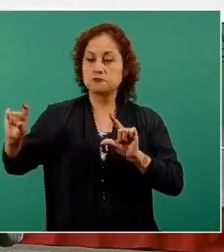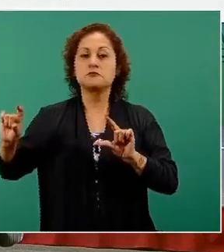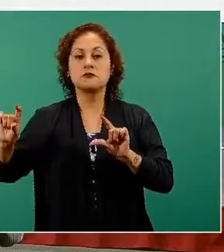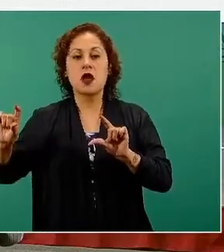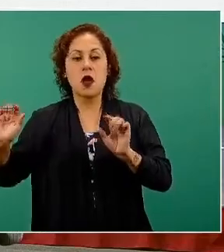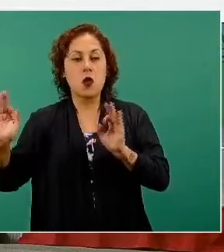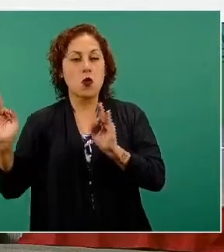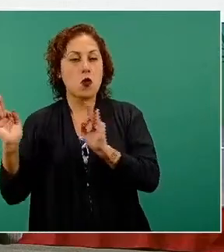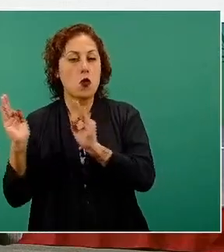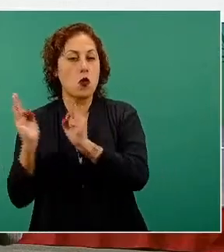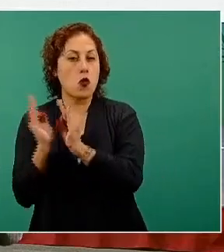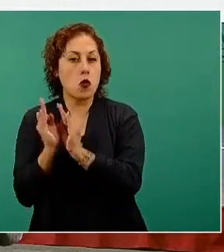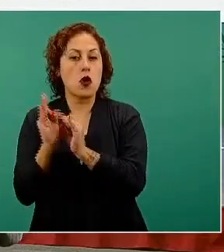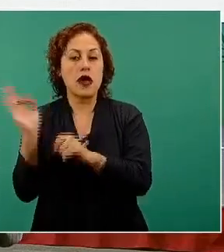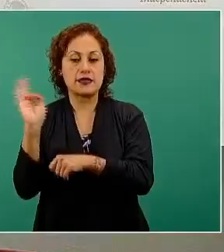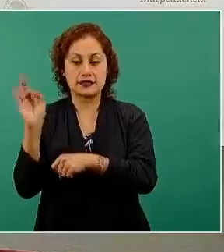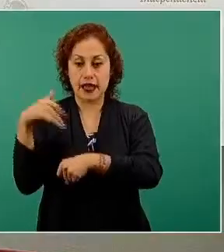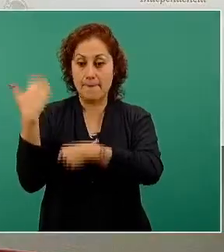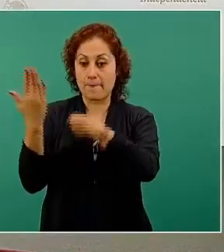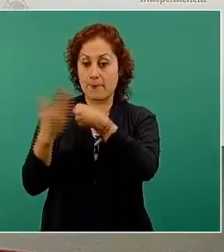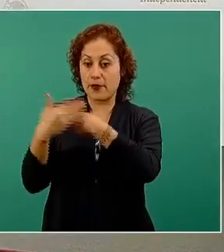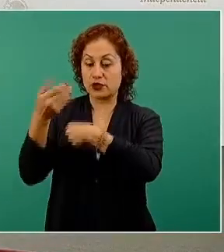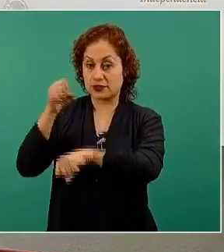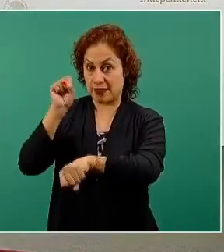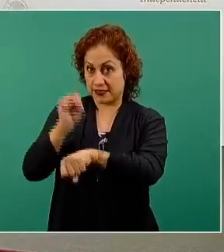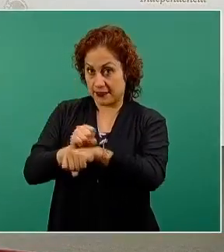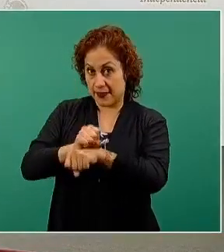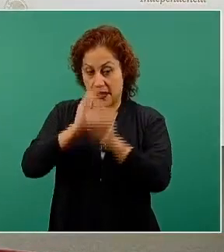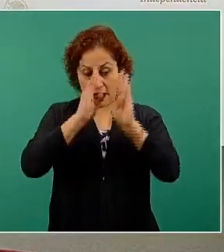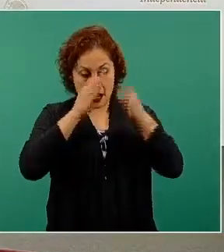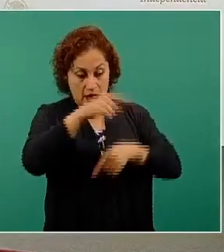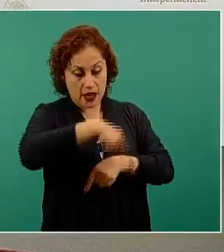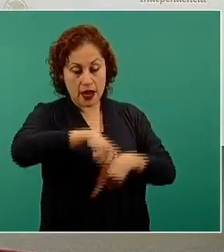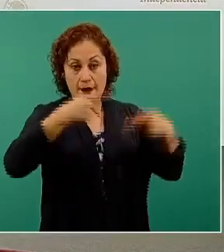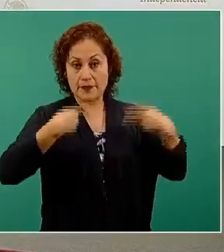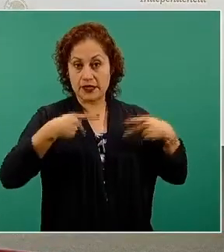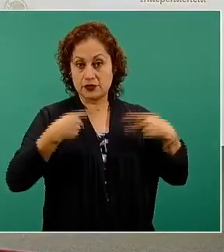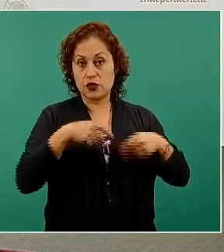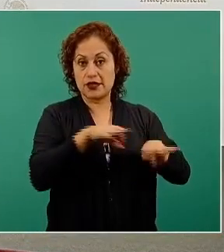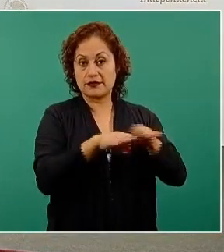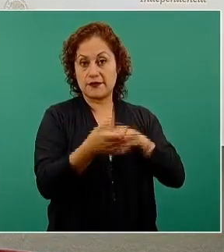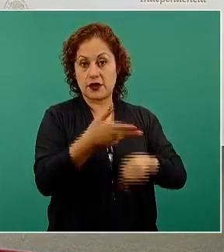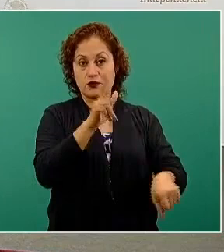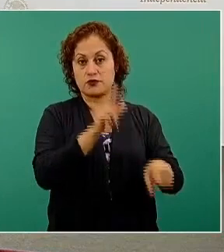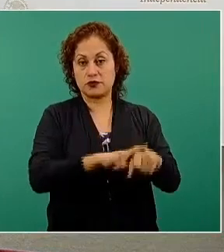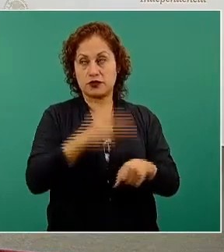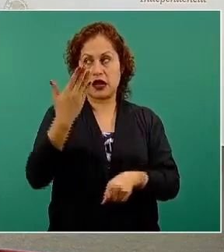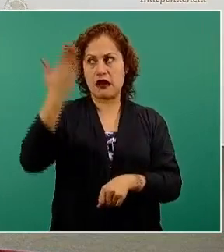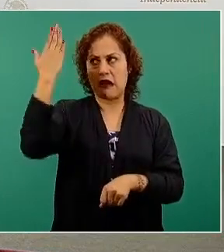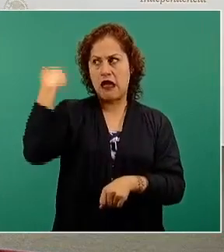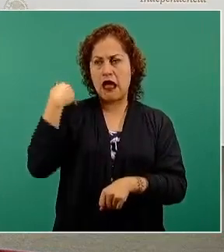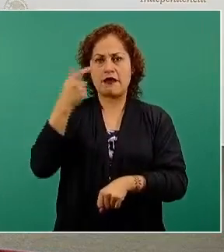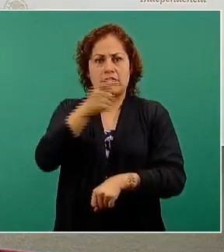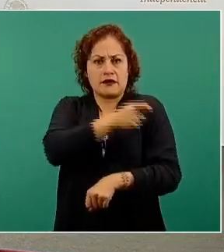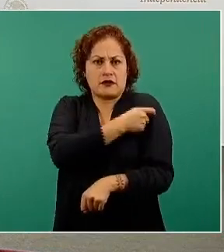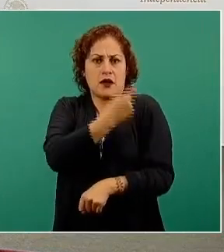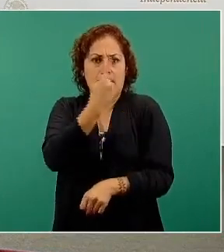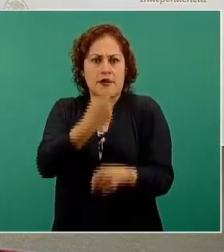está ya programado las segundas dosis de este personal de salud que recibió su primera dosis a finales